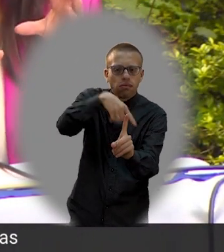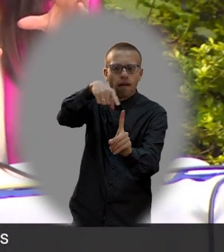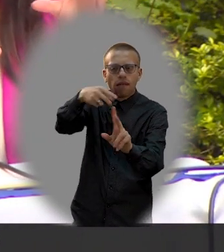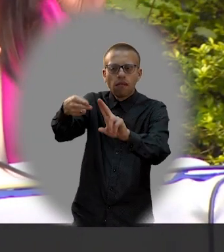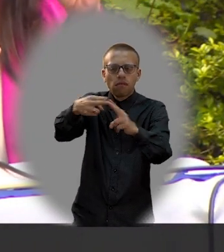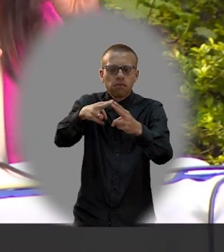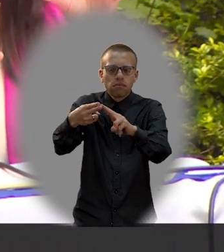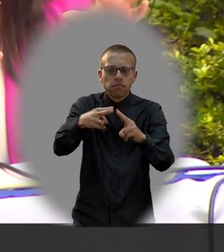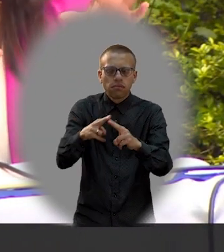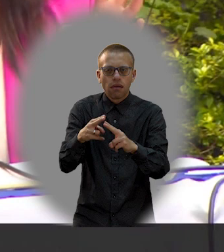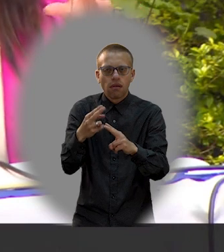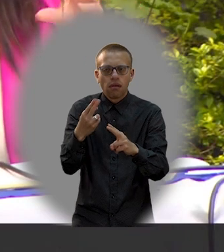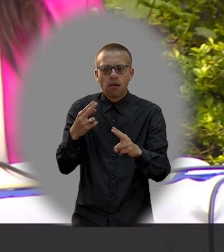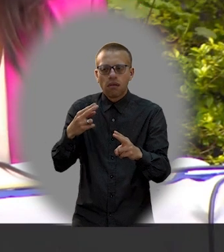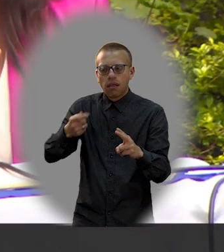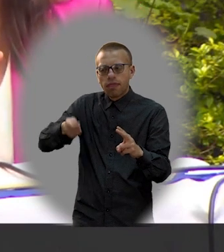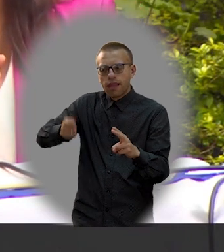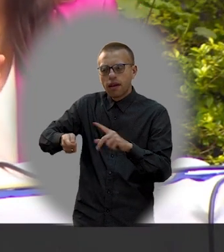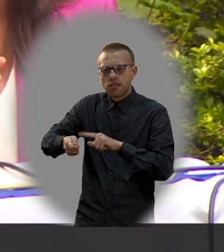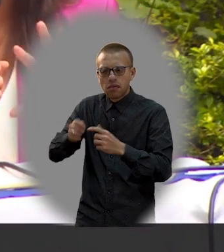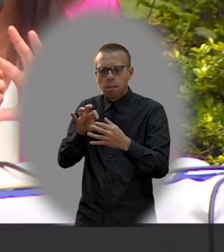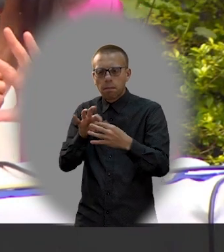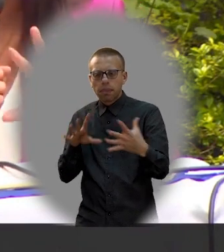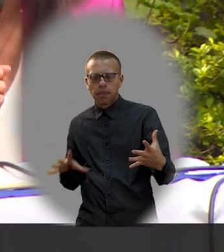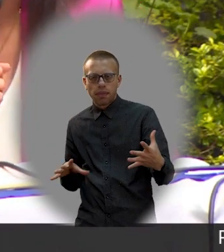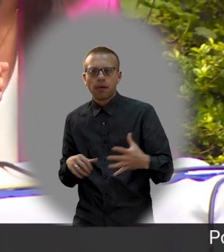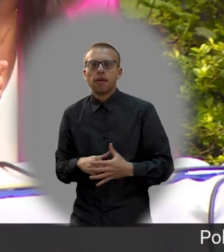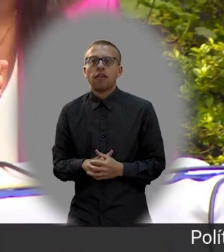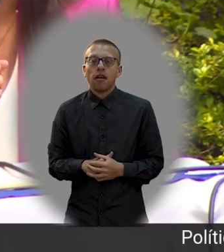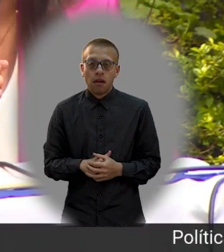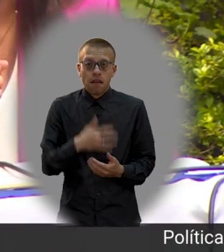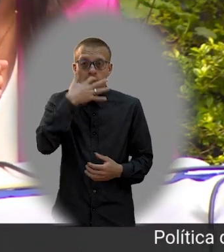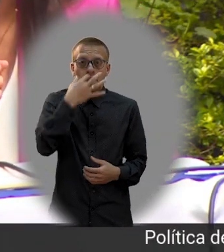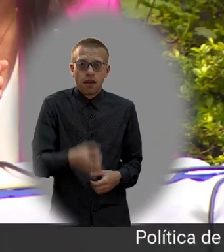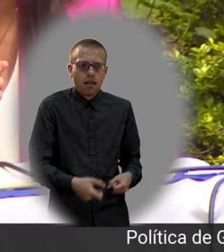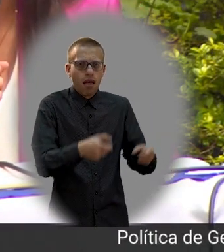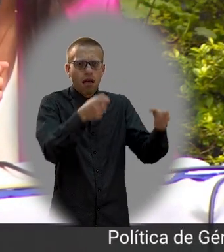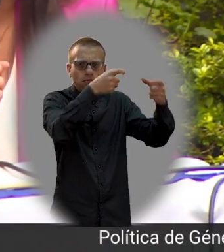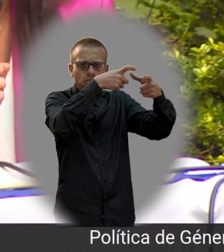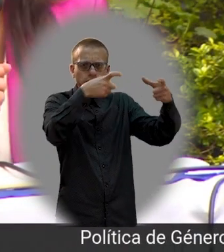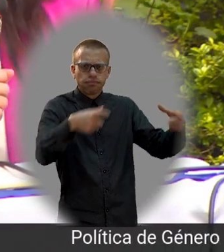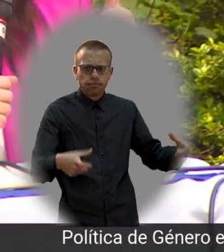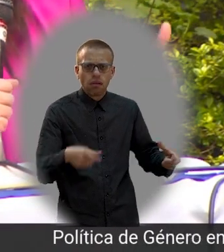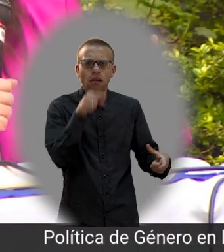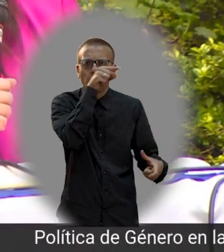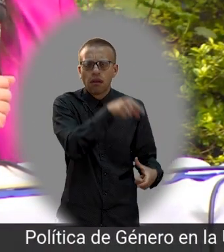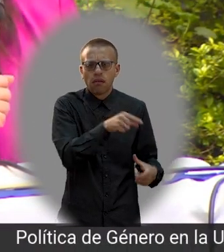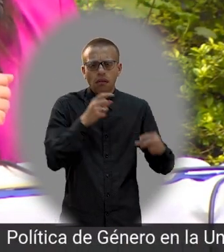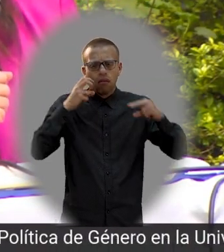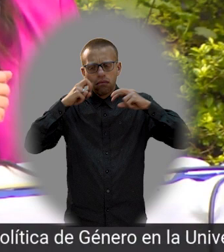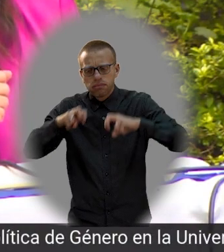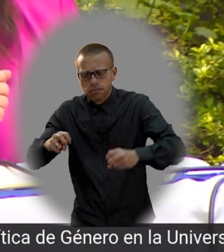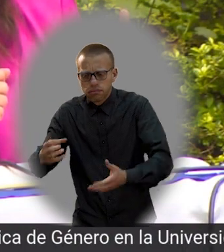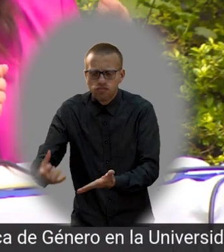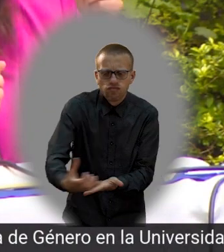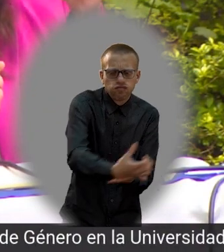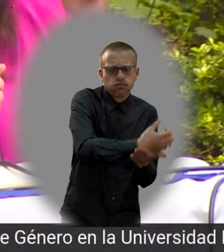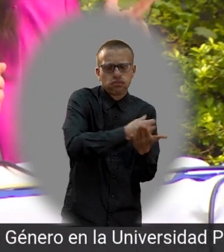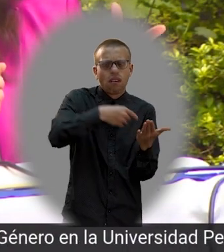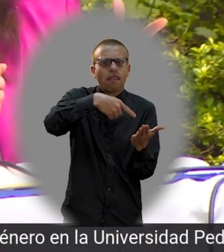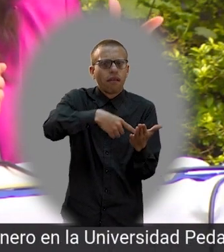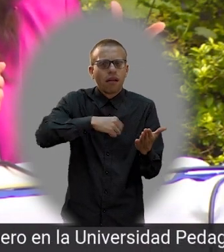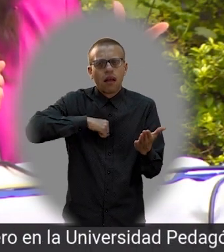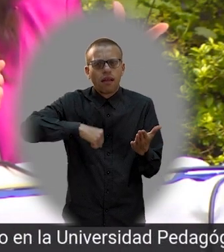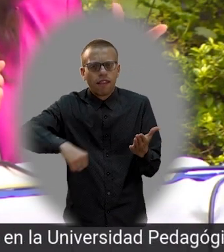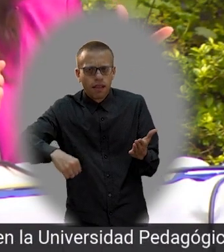lo conecto con la Corte Constitucional. Ha venido desarrollando estándares muy importantes que ya recogen los derechos de las mujeres,